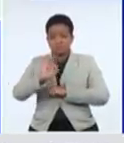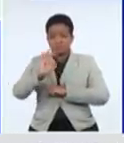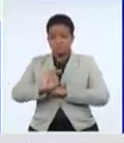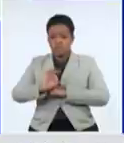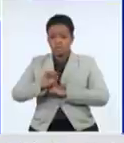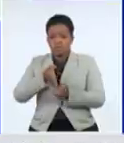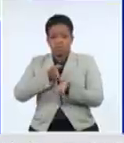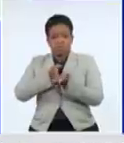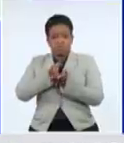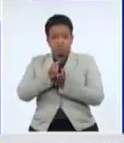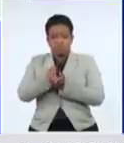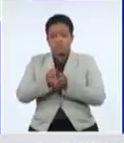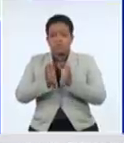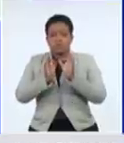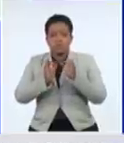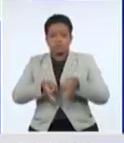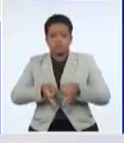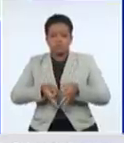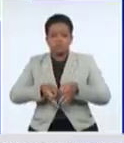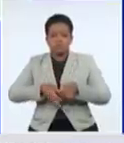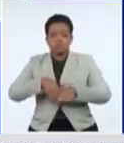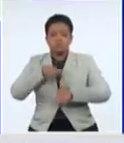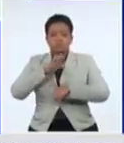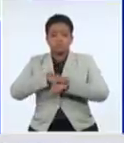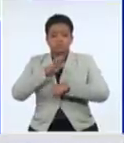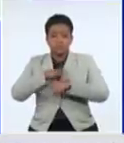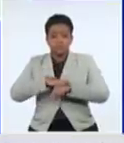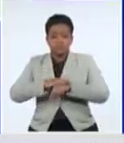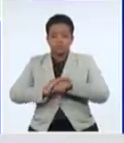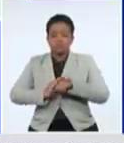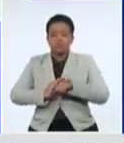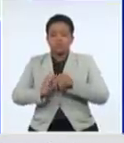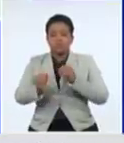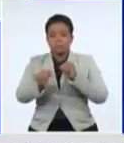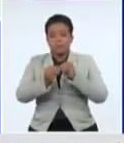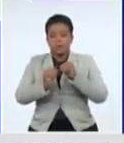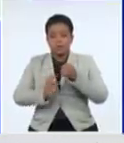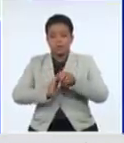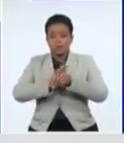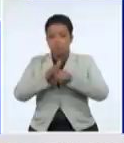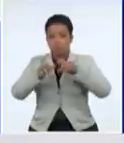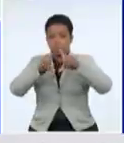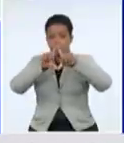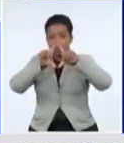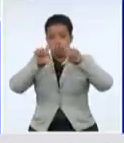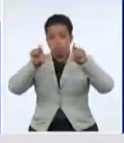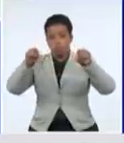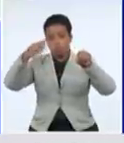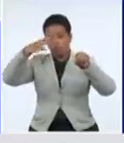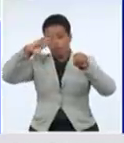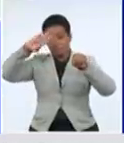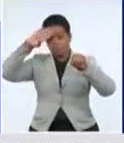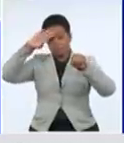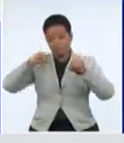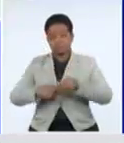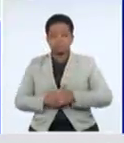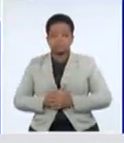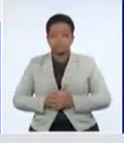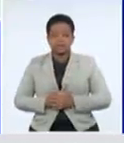modifica, son consecuencia de la transmisión autóctona de la enfermedad en nuestro territorio,